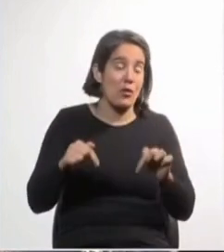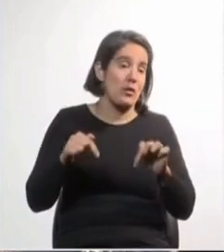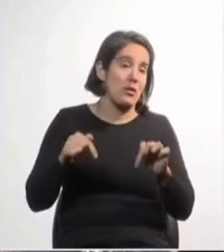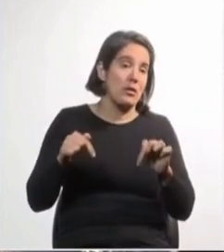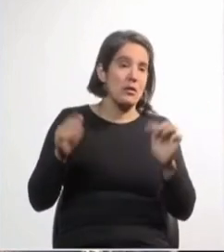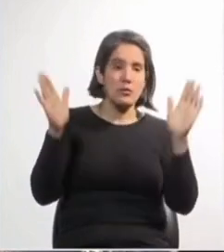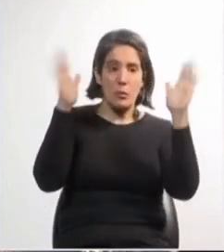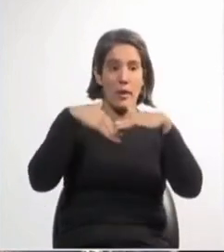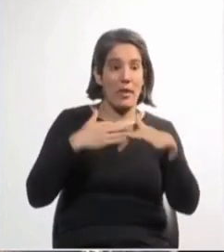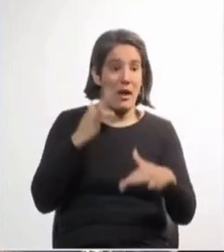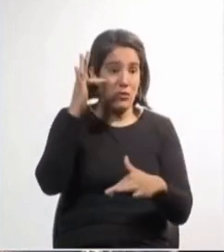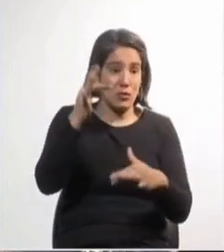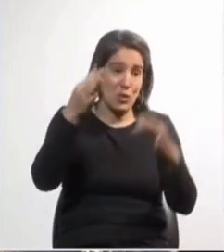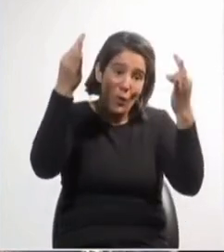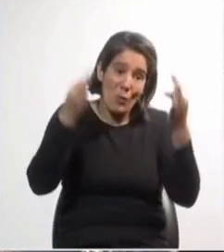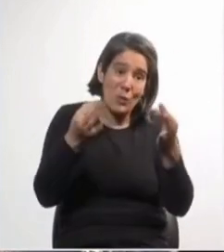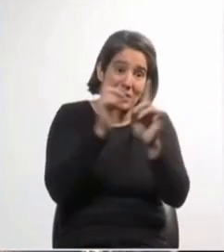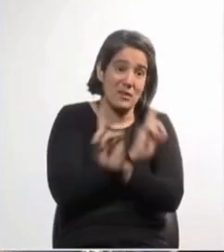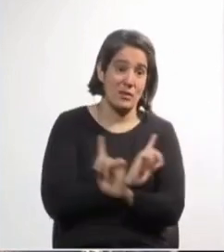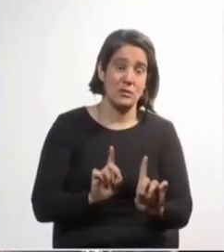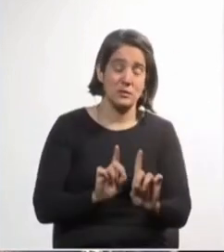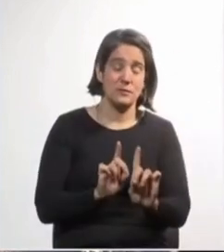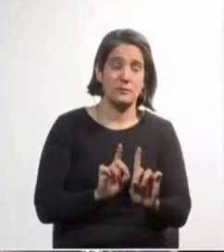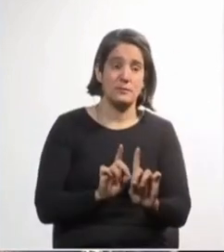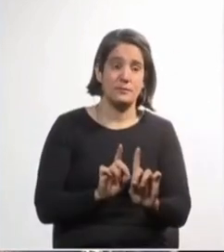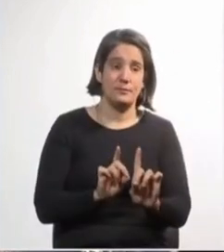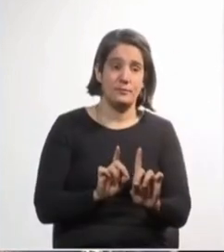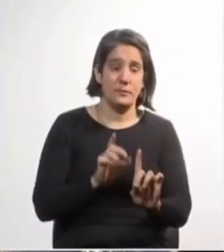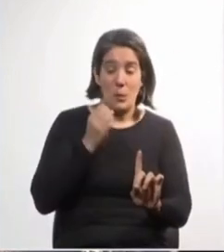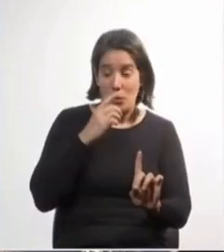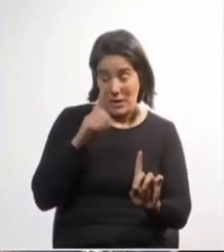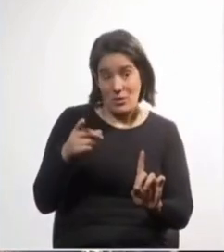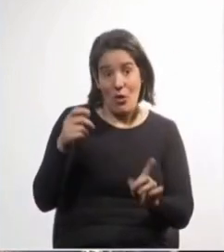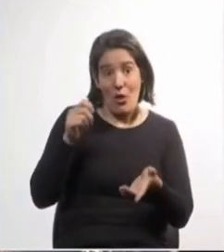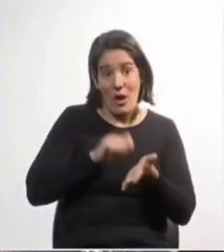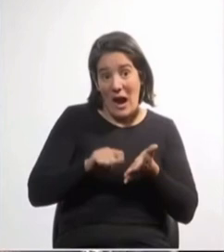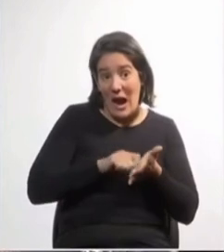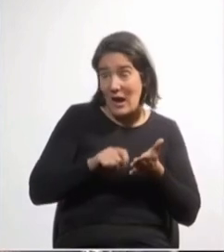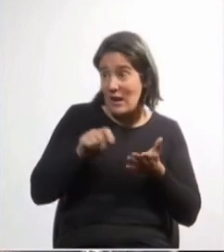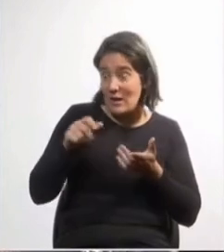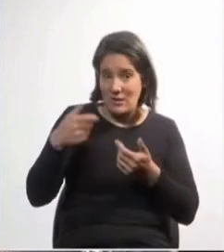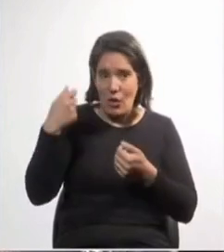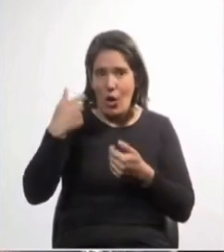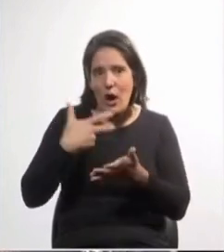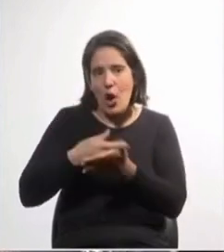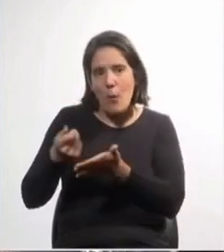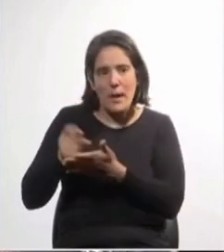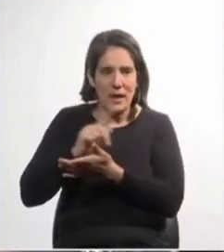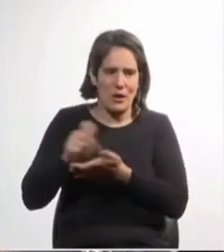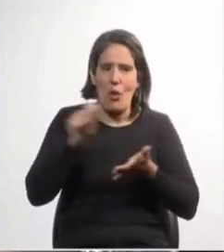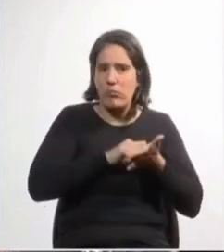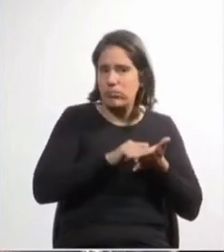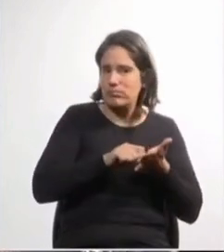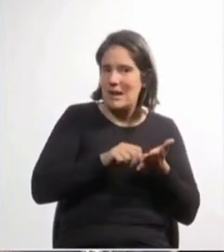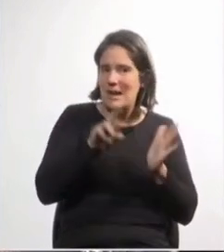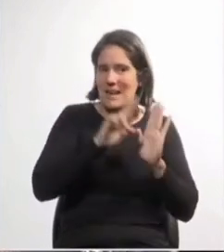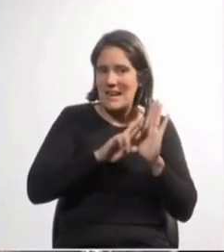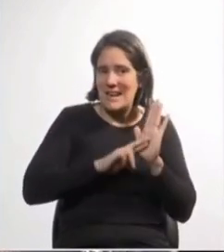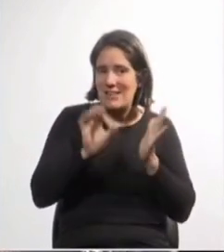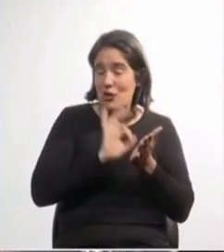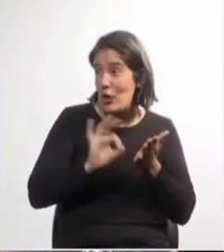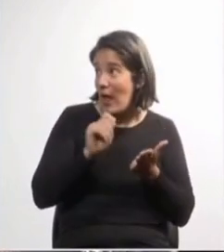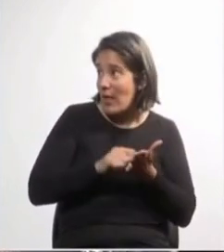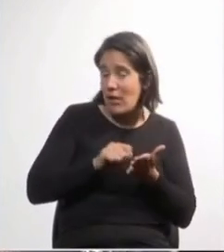meta cuando se incorporen estos gastos que, reitero, no se están registrando en